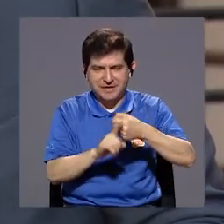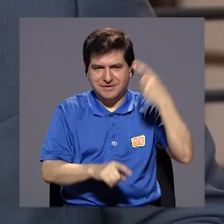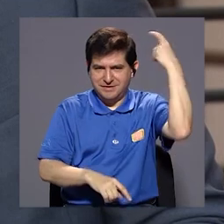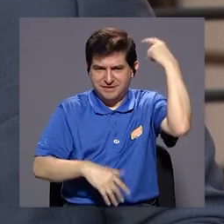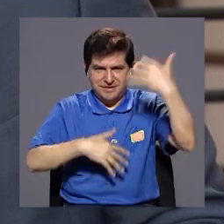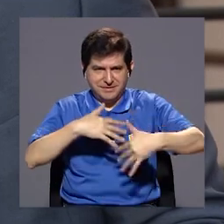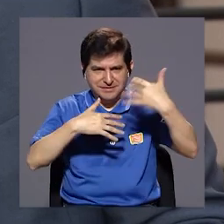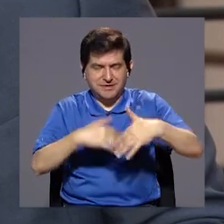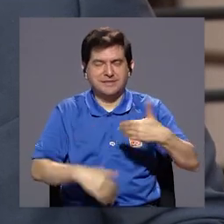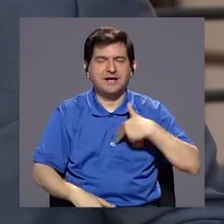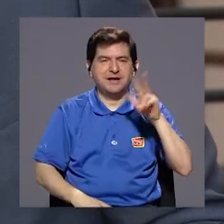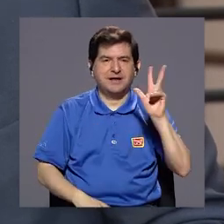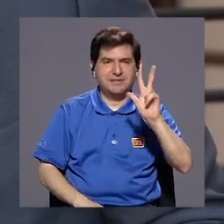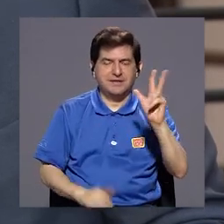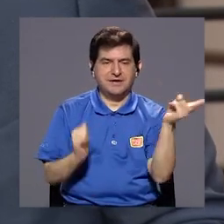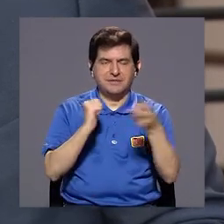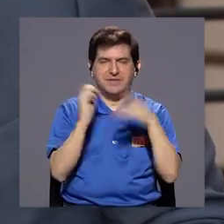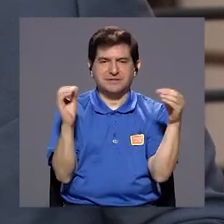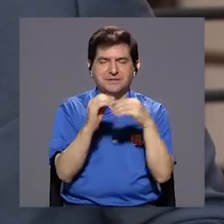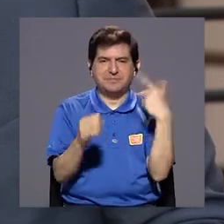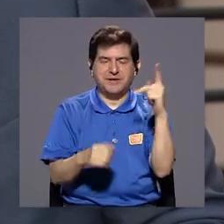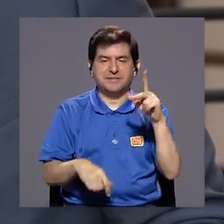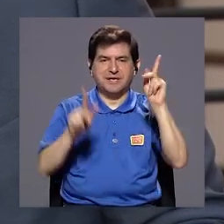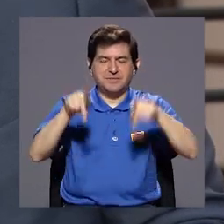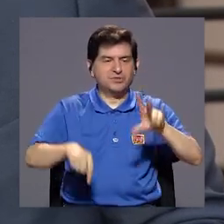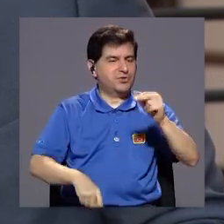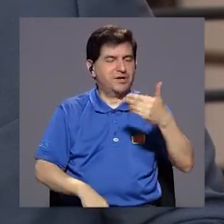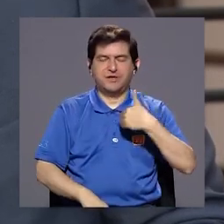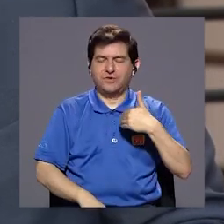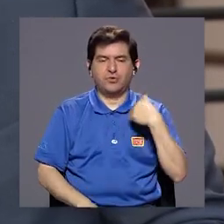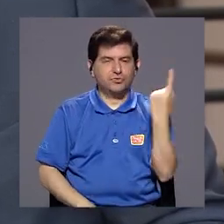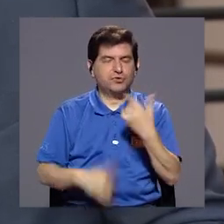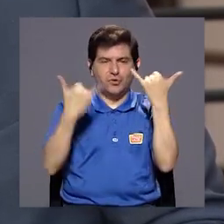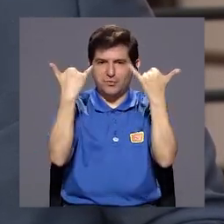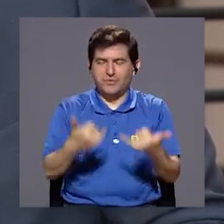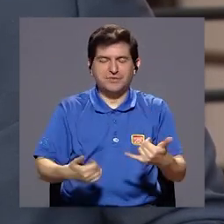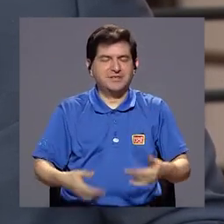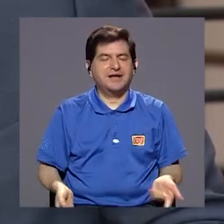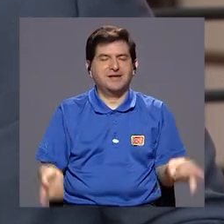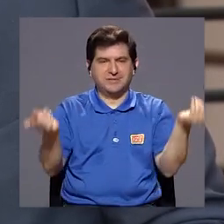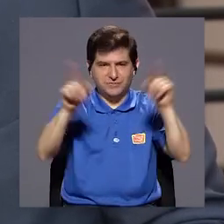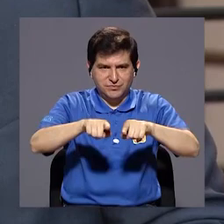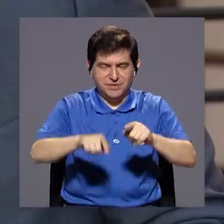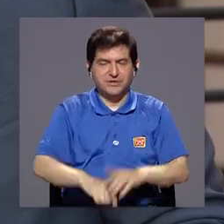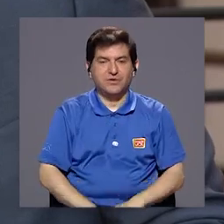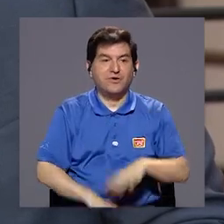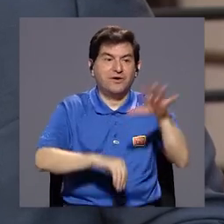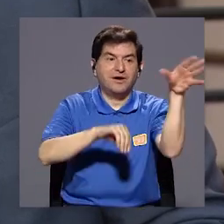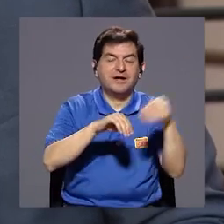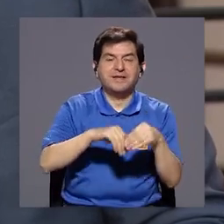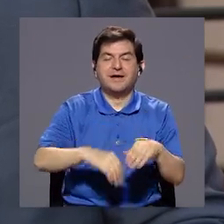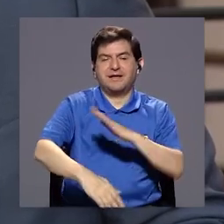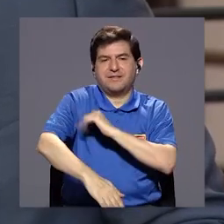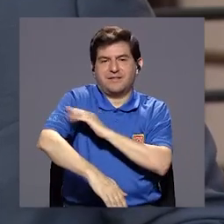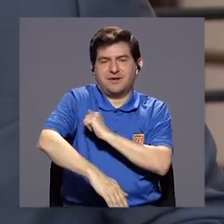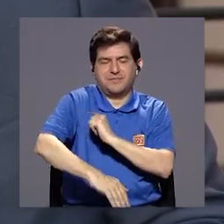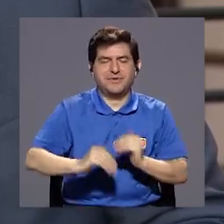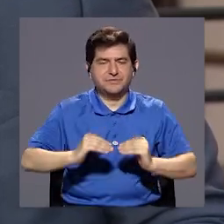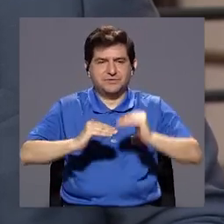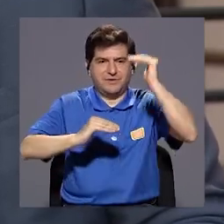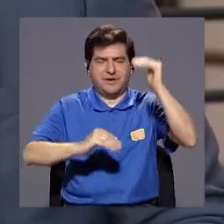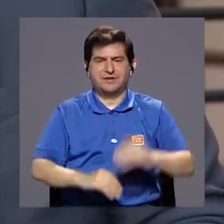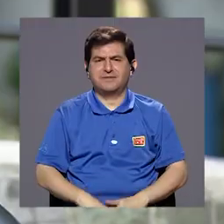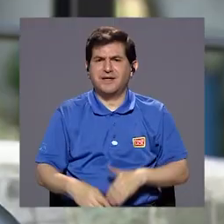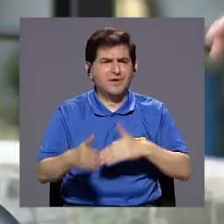cerebrovascular tiene 3 veces más de riesgo que una persona que no lo ha tenido, solo por haberlo tenido, nada más. Si a eso le suma que la presión arterial sigue